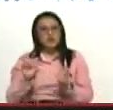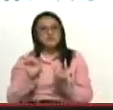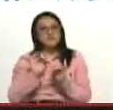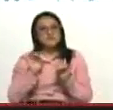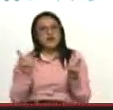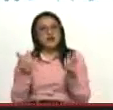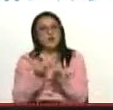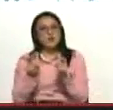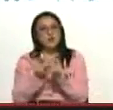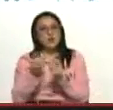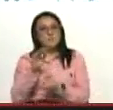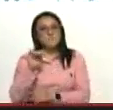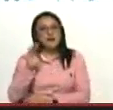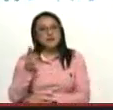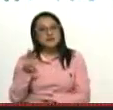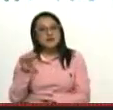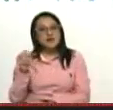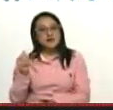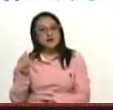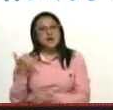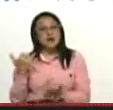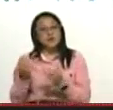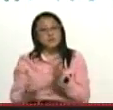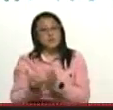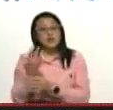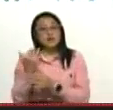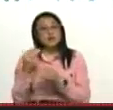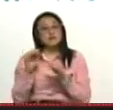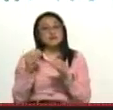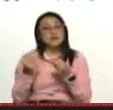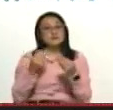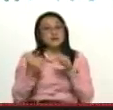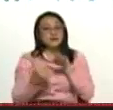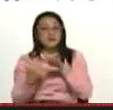reunión en Bahía tenemos que crear instituciones